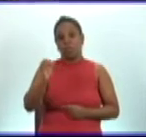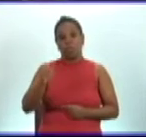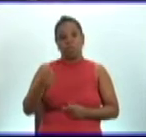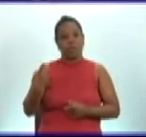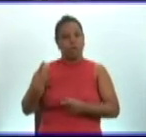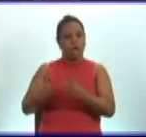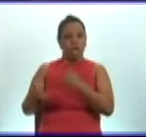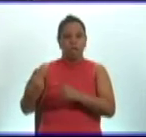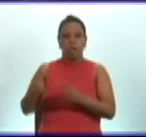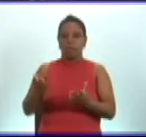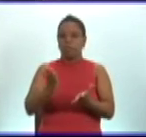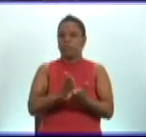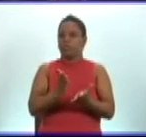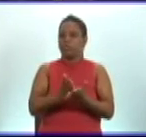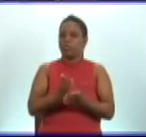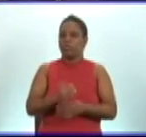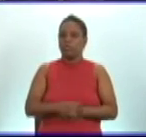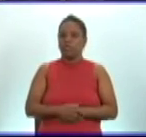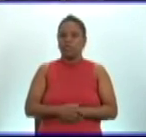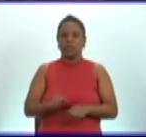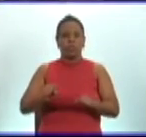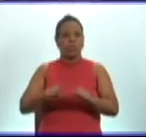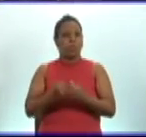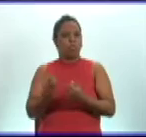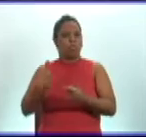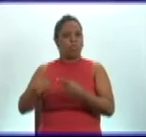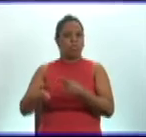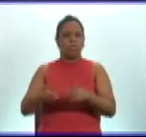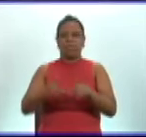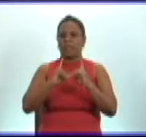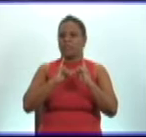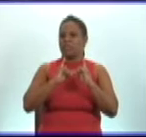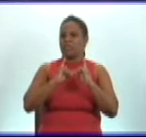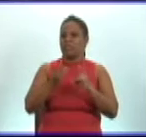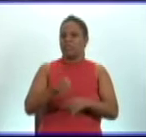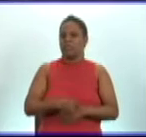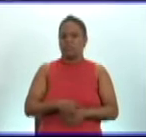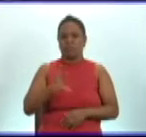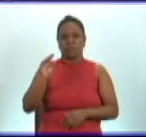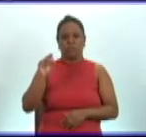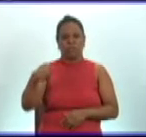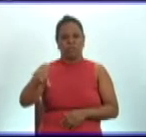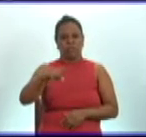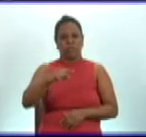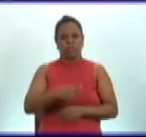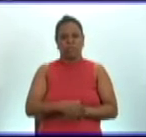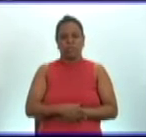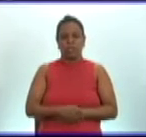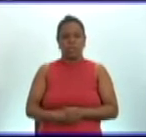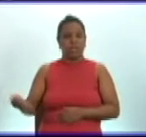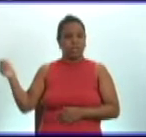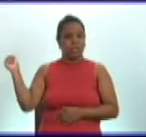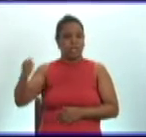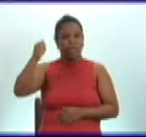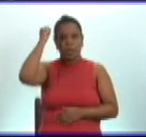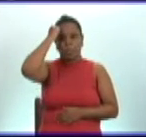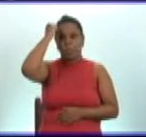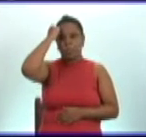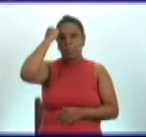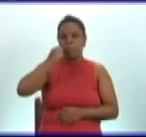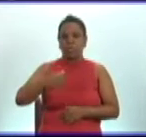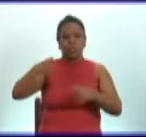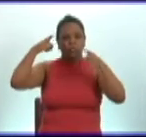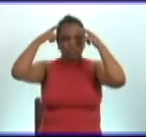estudiantes cometieron desmanes en el cementerio. ¿De qué habla usted? Lanzaron piedras contra el presbítero,